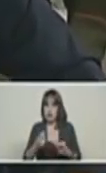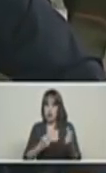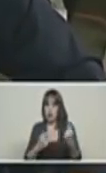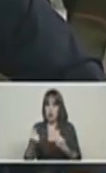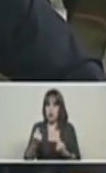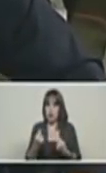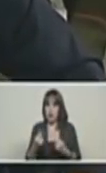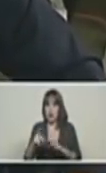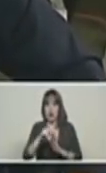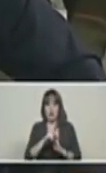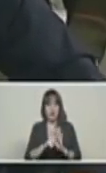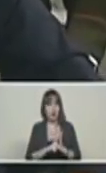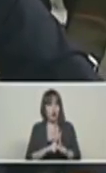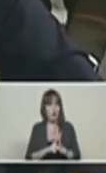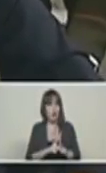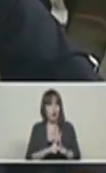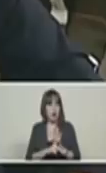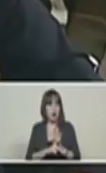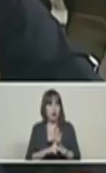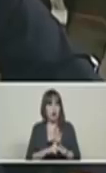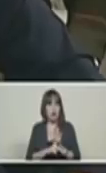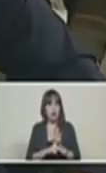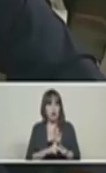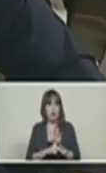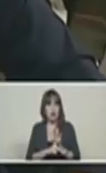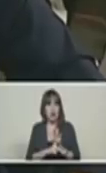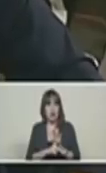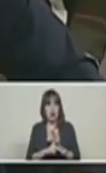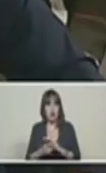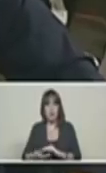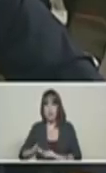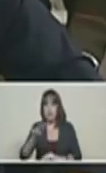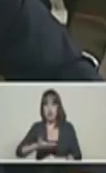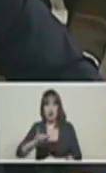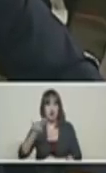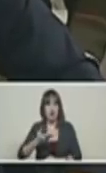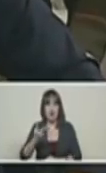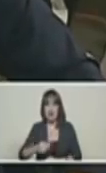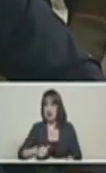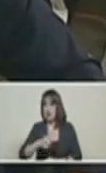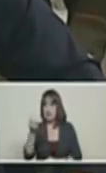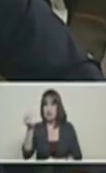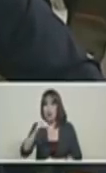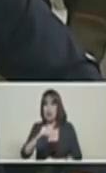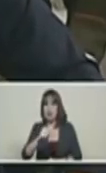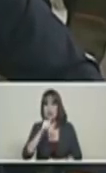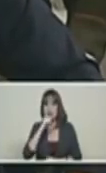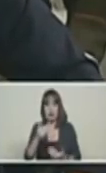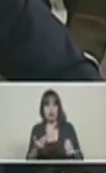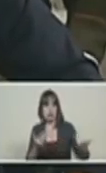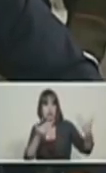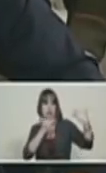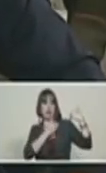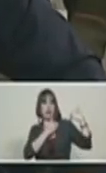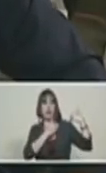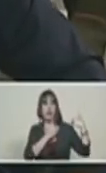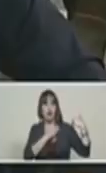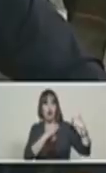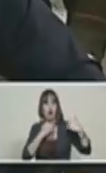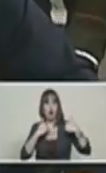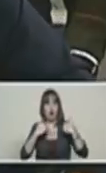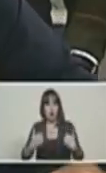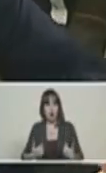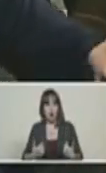El programa, la mayor carga, el mayor peso del programa lo ha asumido usted como presidente, como